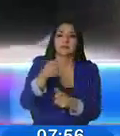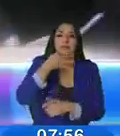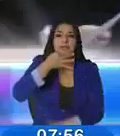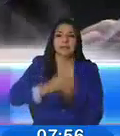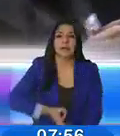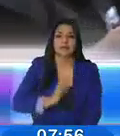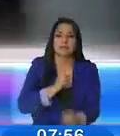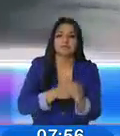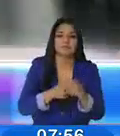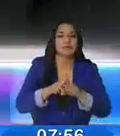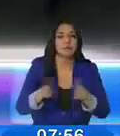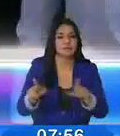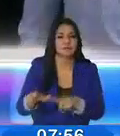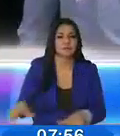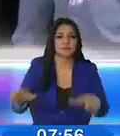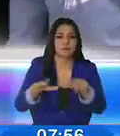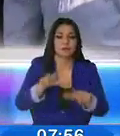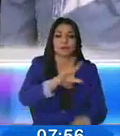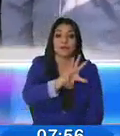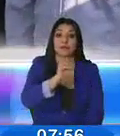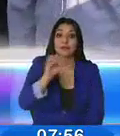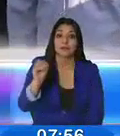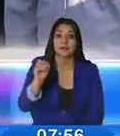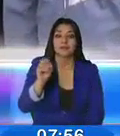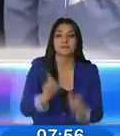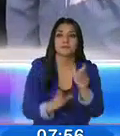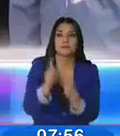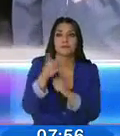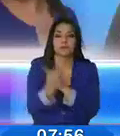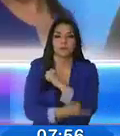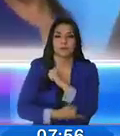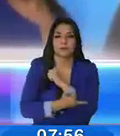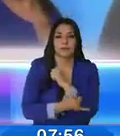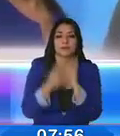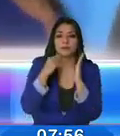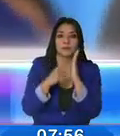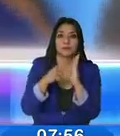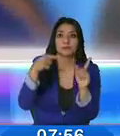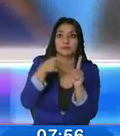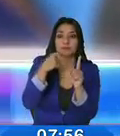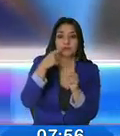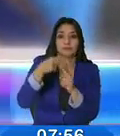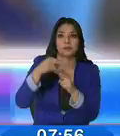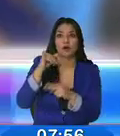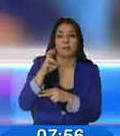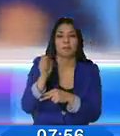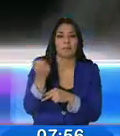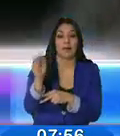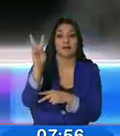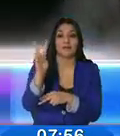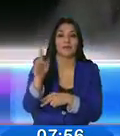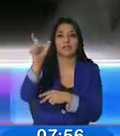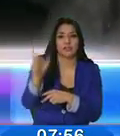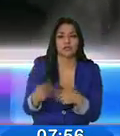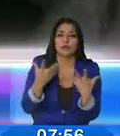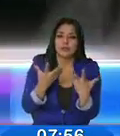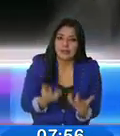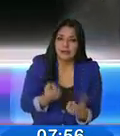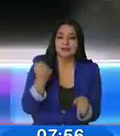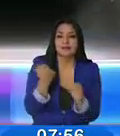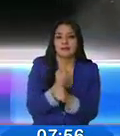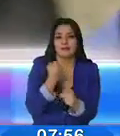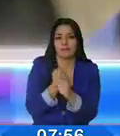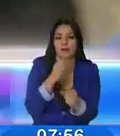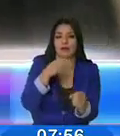en diferentes sedes. 500 son extranjeros, como es el caso de Omar Córdoba, ciudadano venezolano que busca una plaza